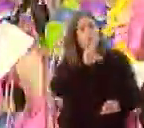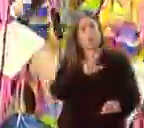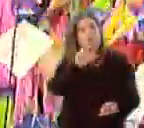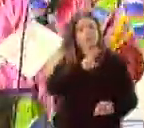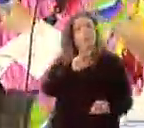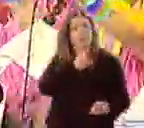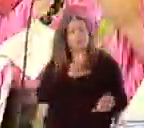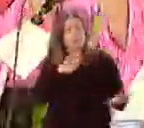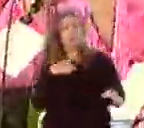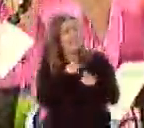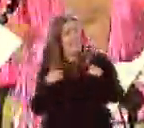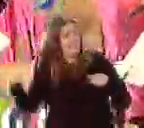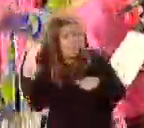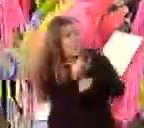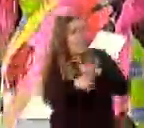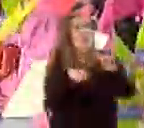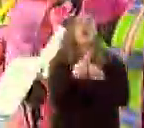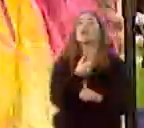no tenía también